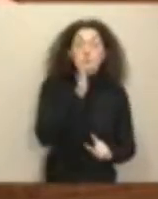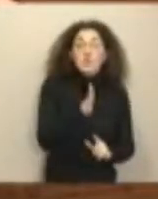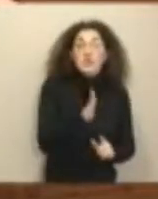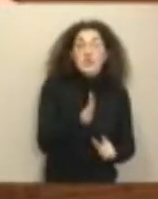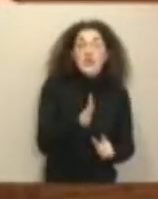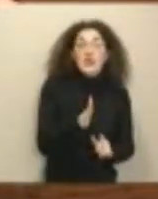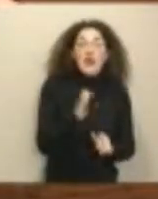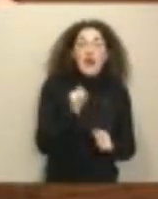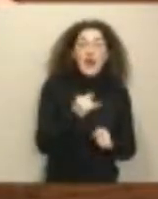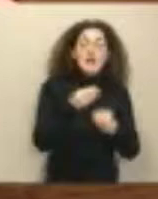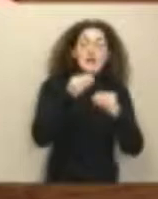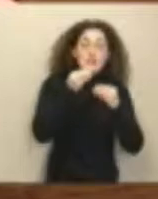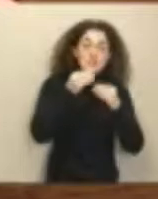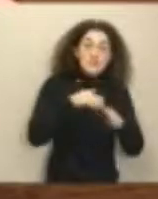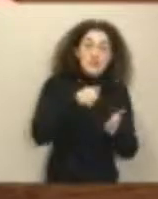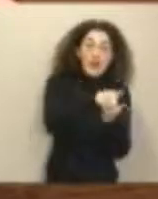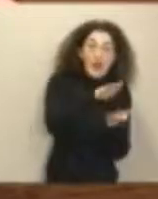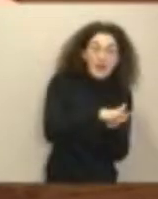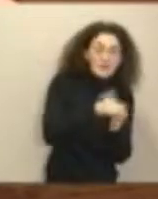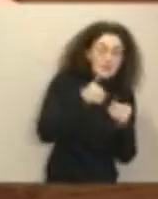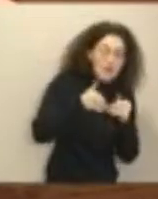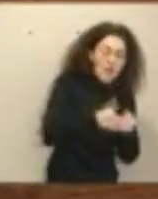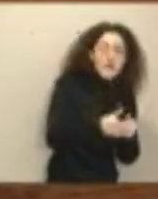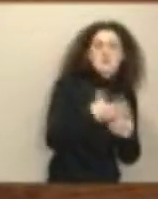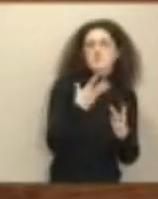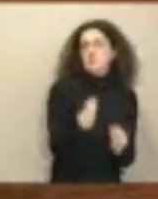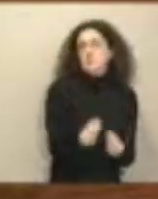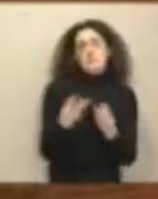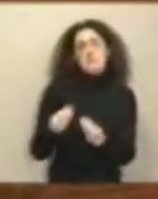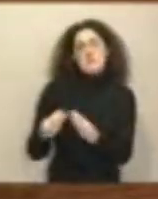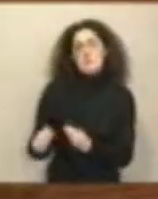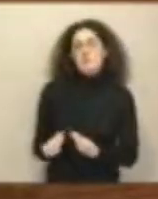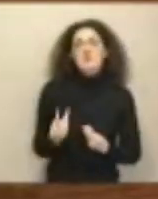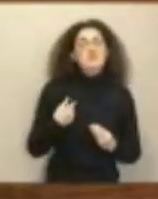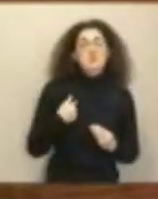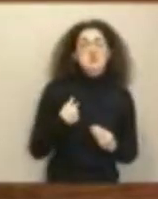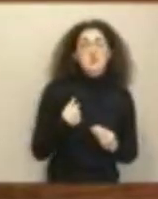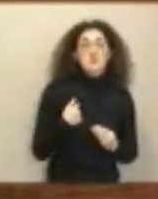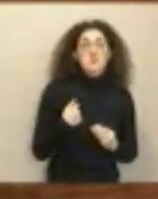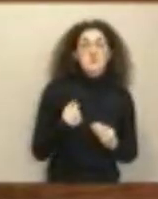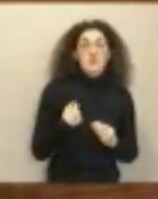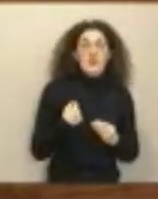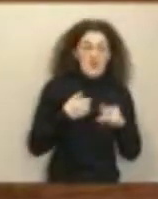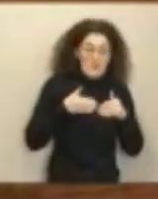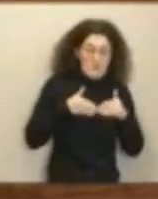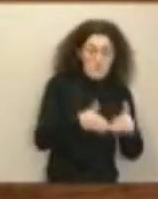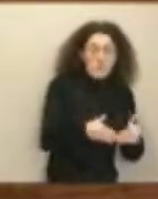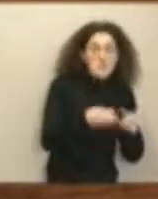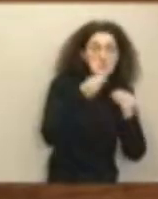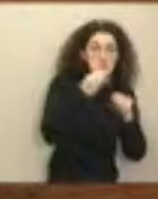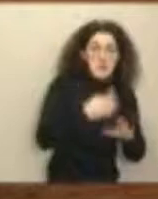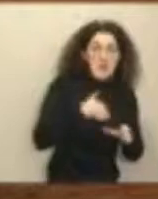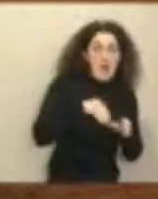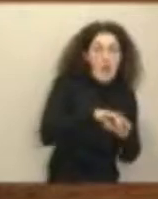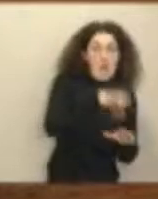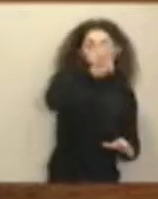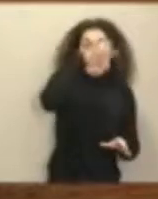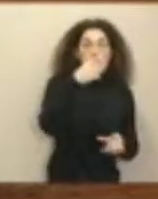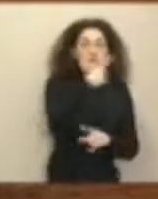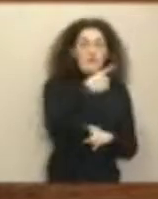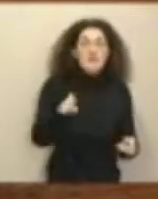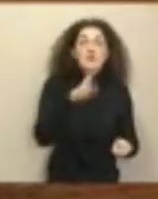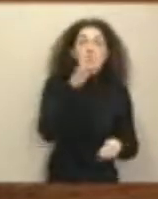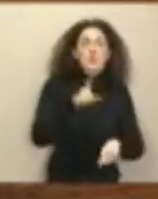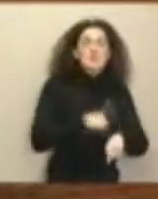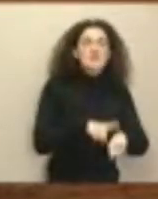hay hemerotecas para citar, para dar y para tomar. Y yo voy a prescindir de la hemeroteca porque, entre otras cosas, no tengo